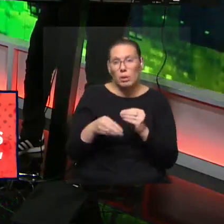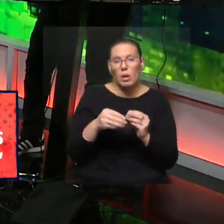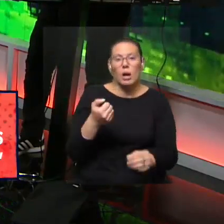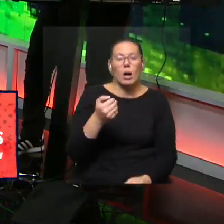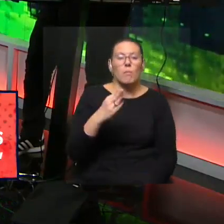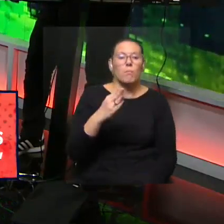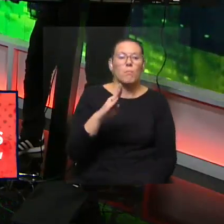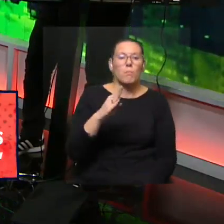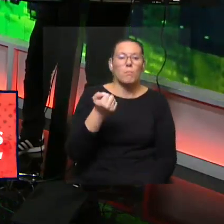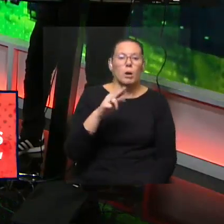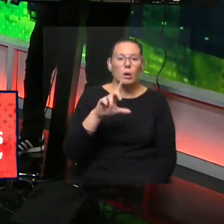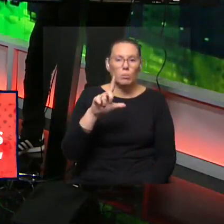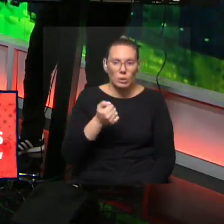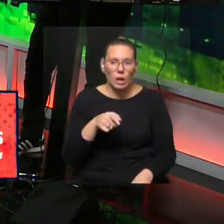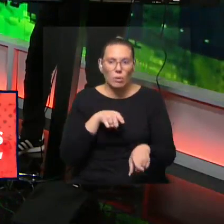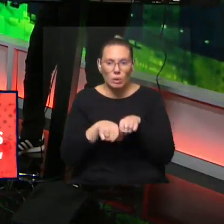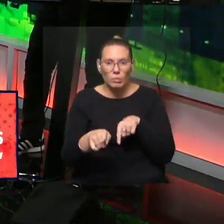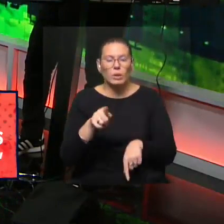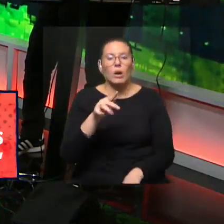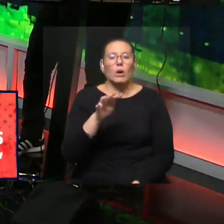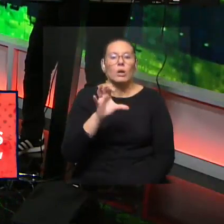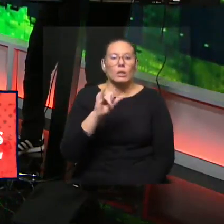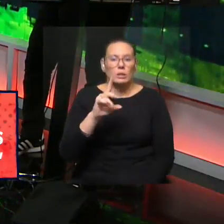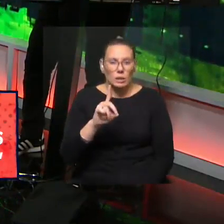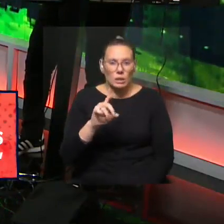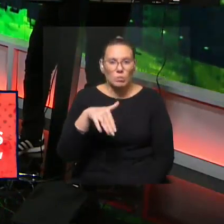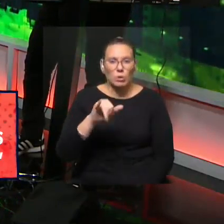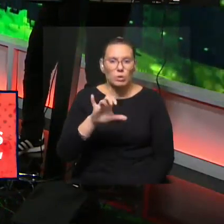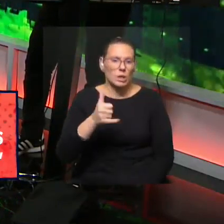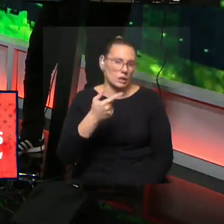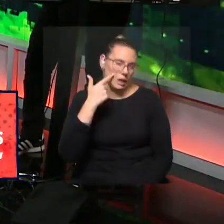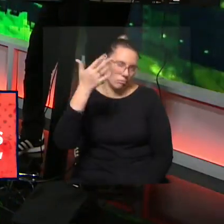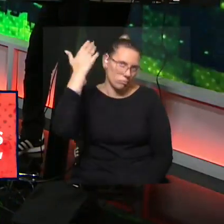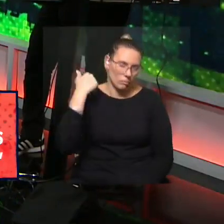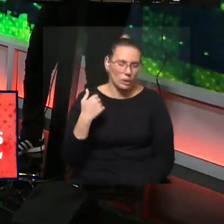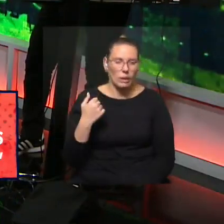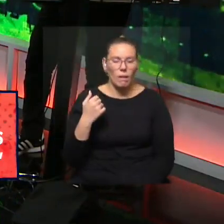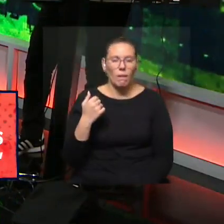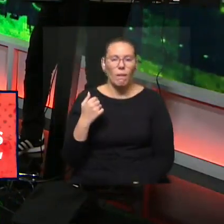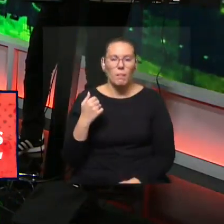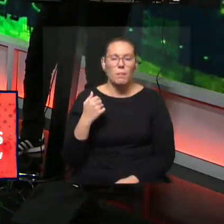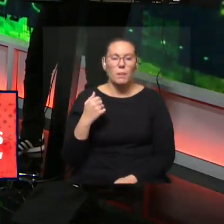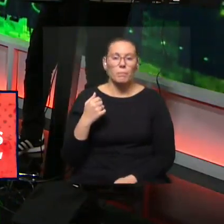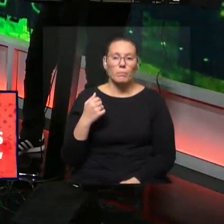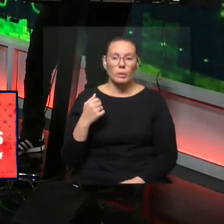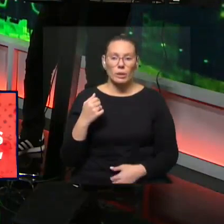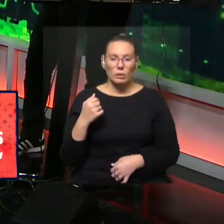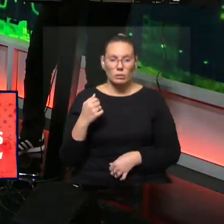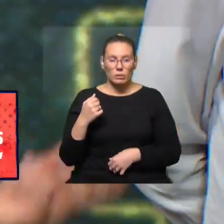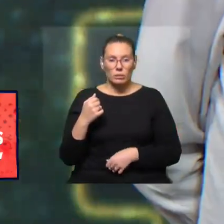ahora para el vivo entró Fernando Cid Moya ya es un viejo conocido este y bueno